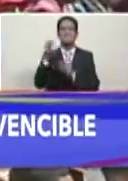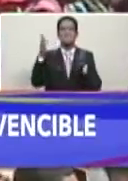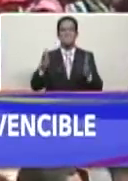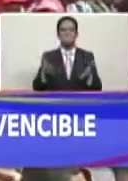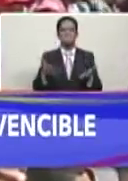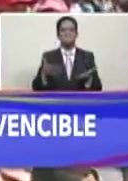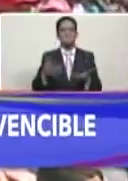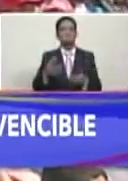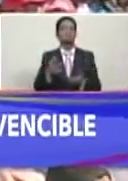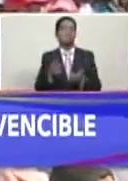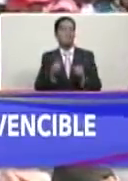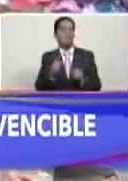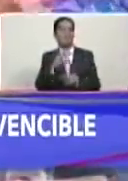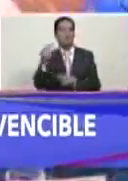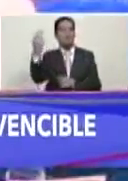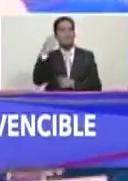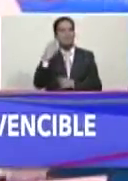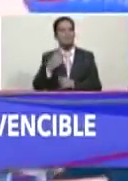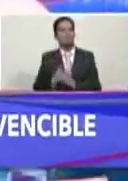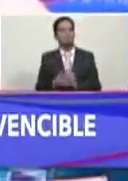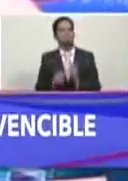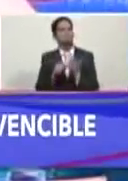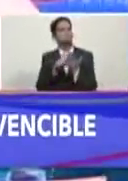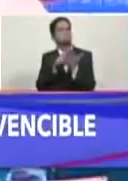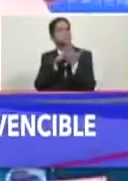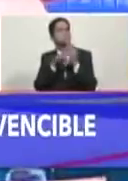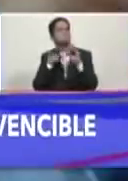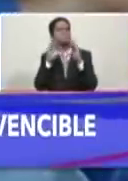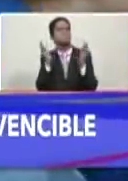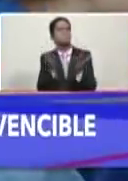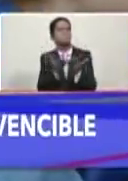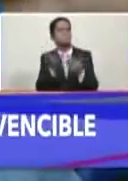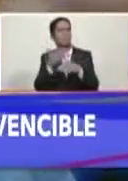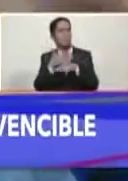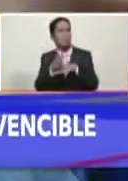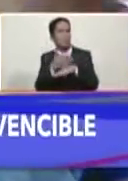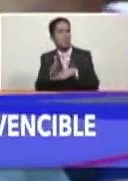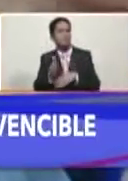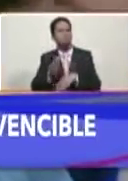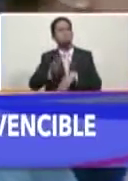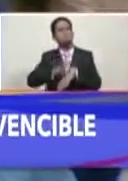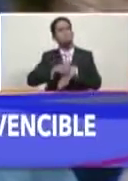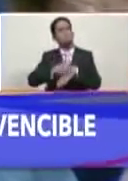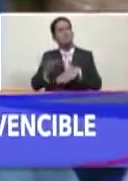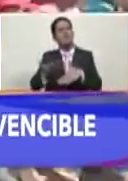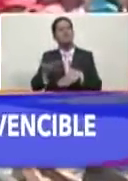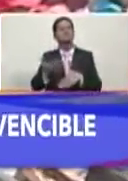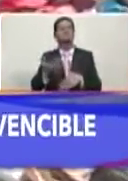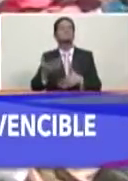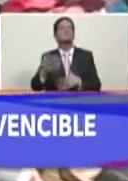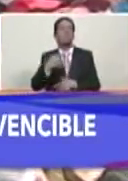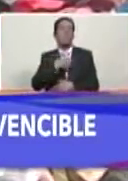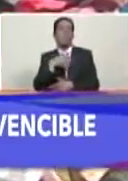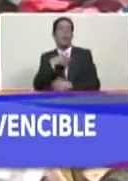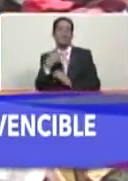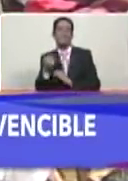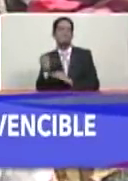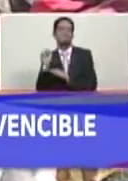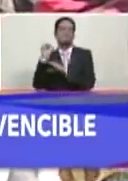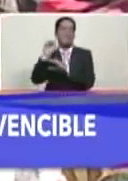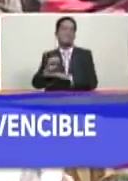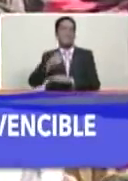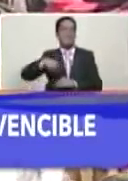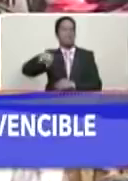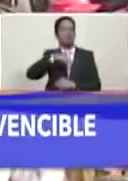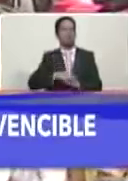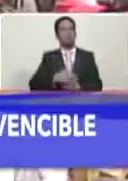somos invisibles, no nos muestra en el mundo, no importa, porque somos invencibles. Saludo a toda